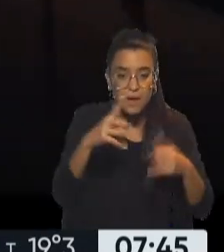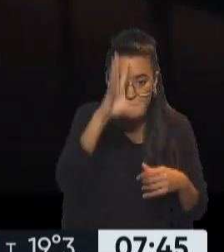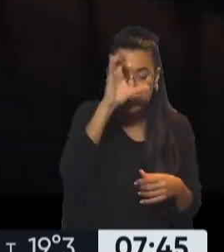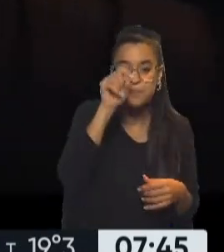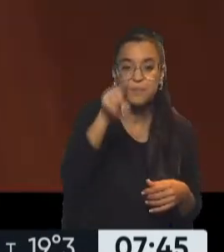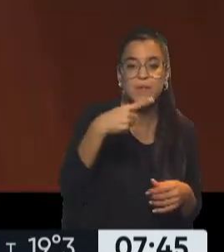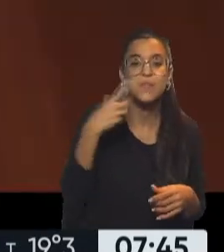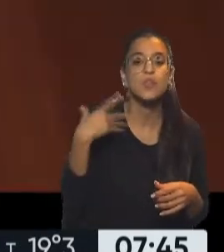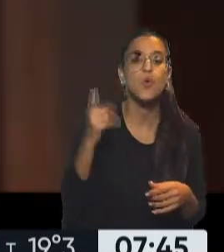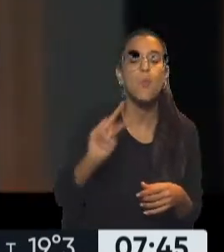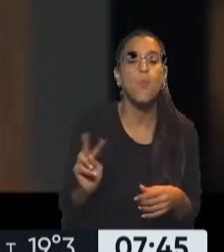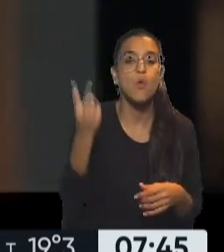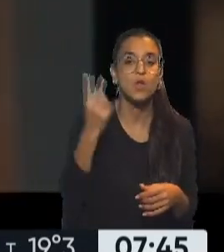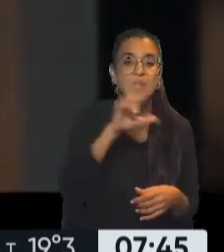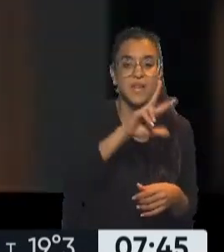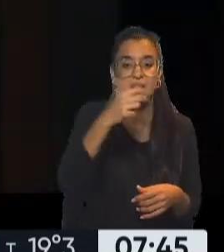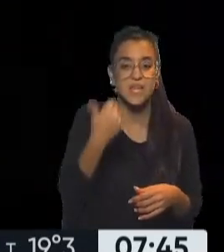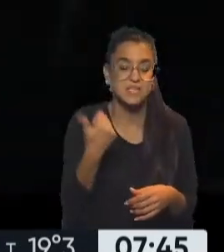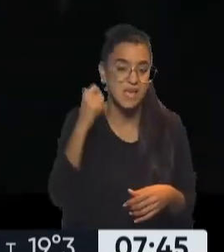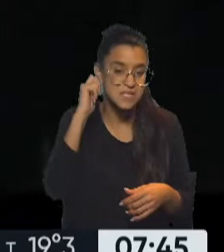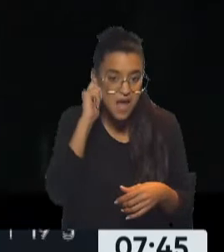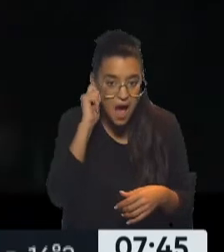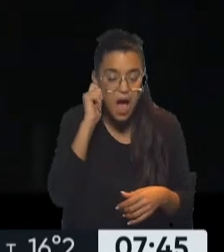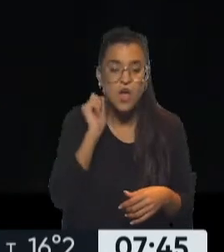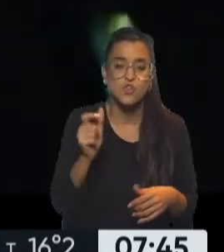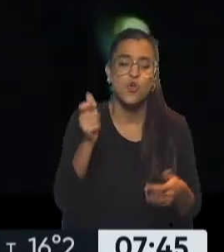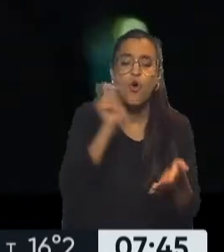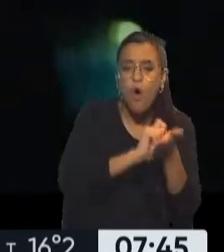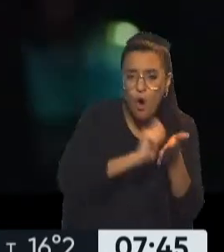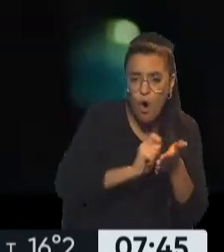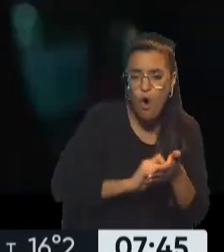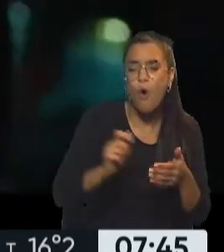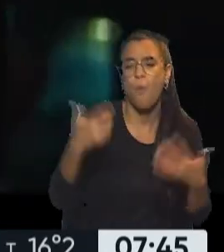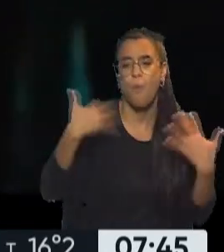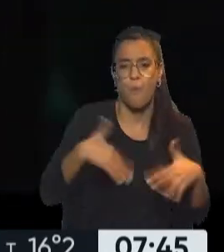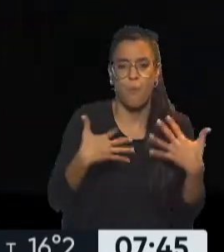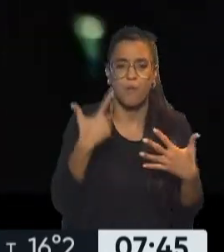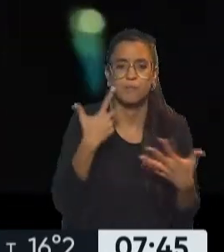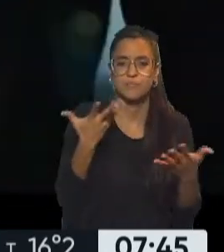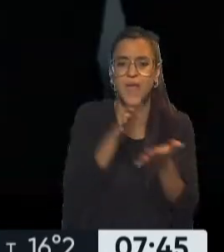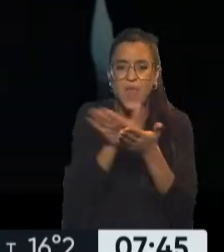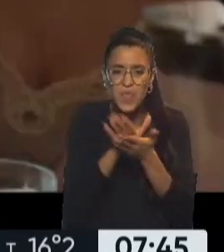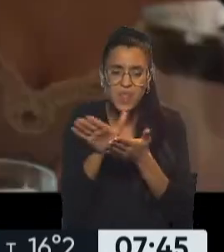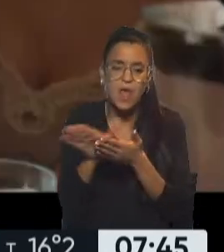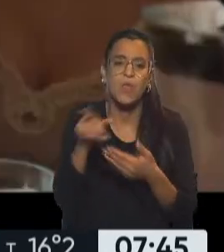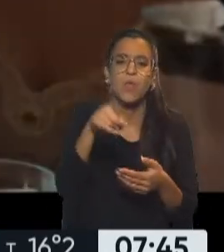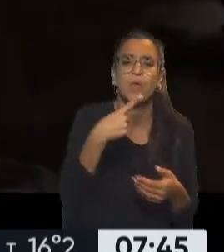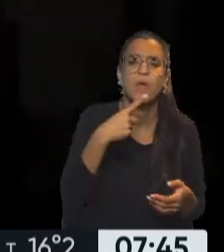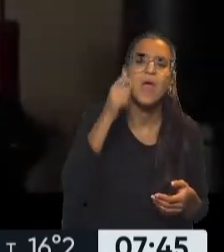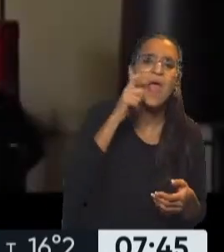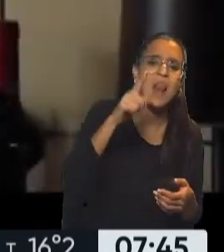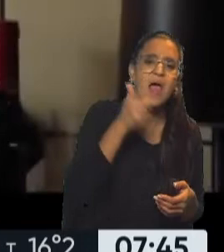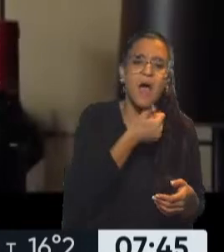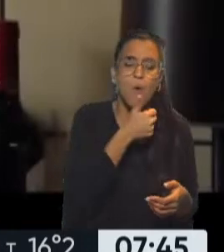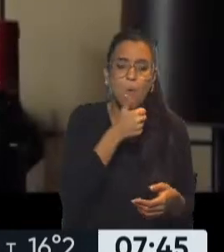Charlie Failing murió a los 36 años dejando una obra contundente que acaba de ser reeditada, El agua electrizada,